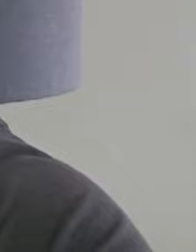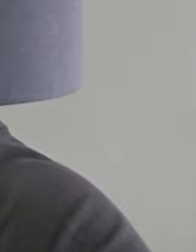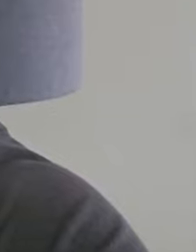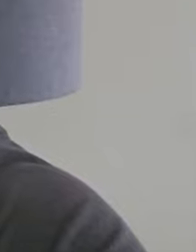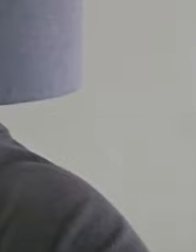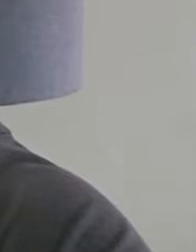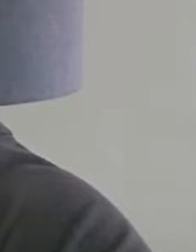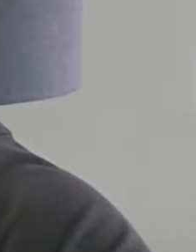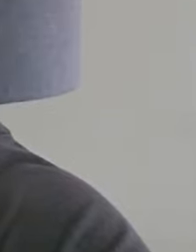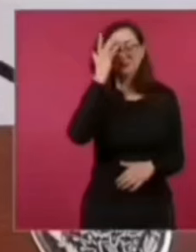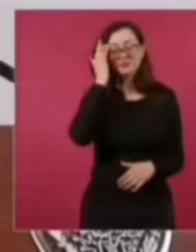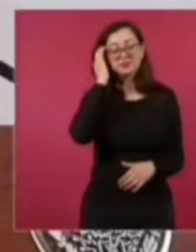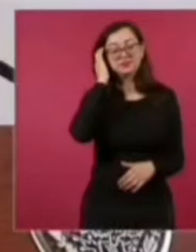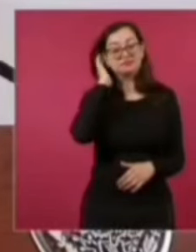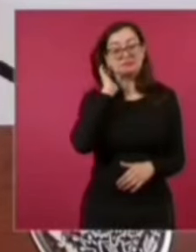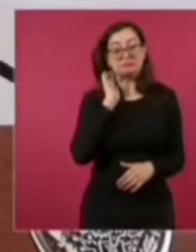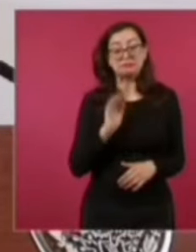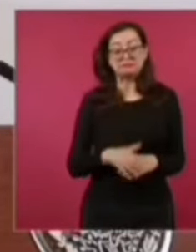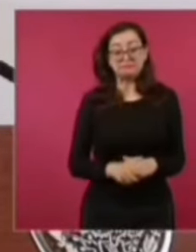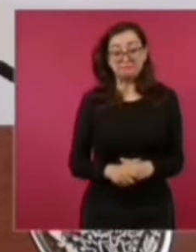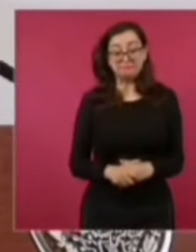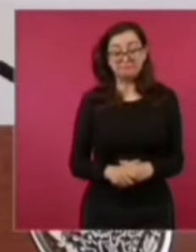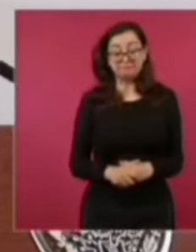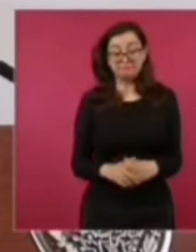plantea Andrés Manuel López Obrador.